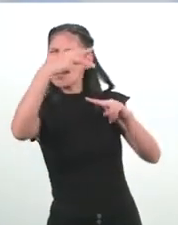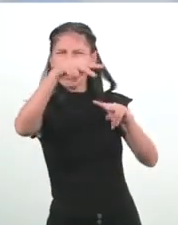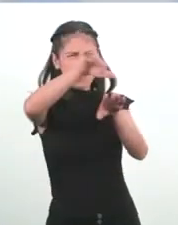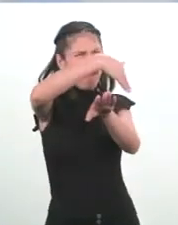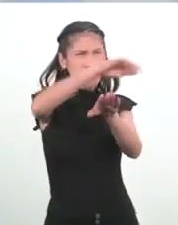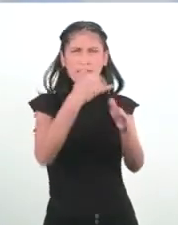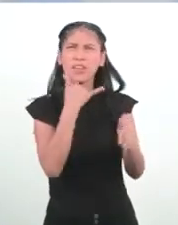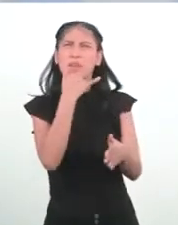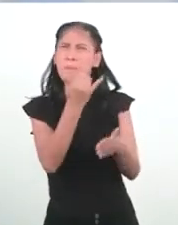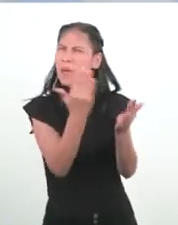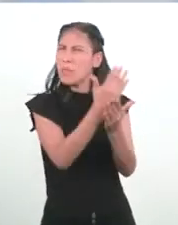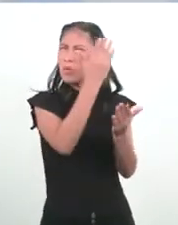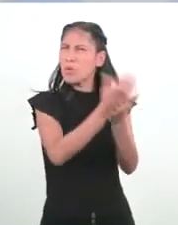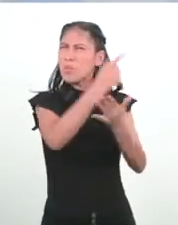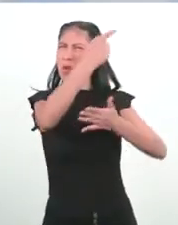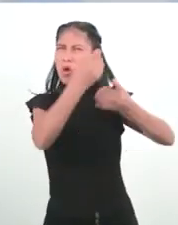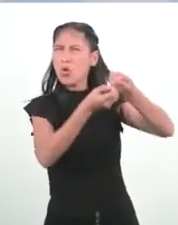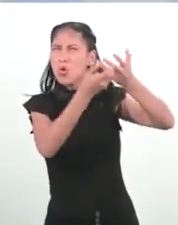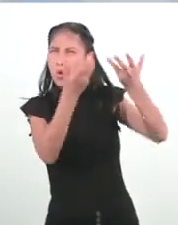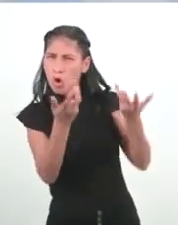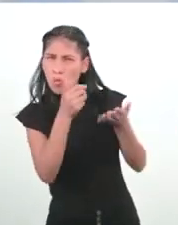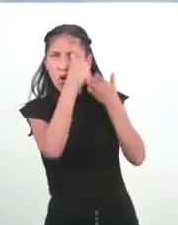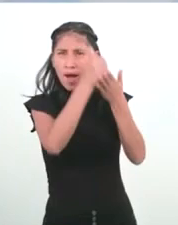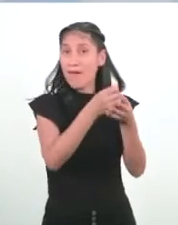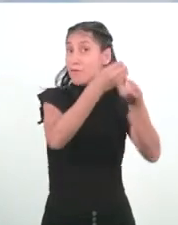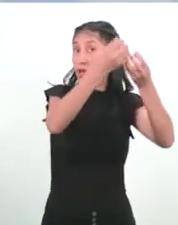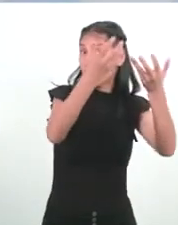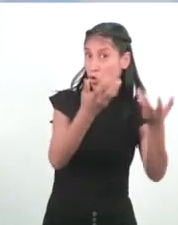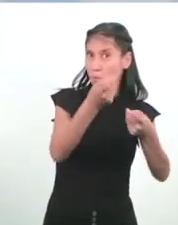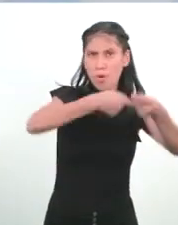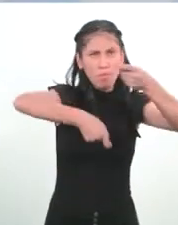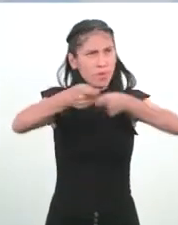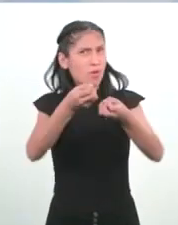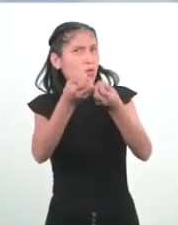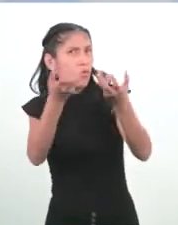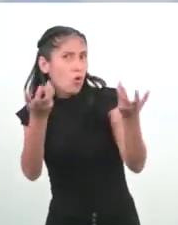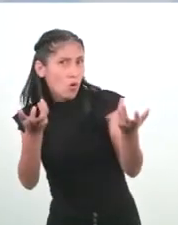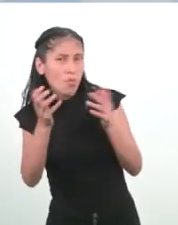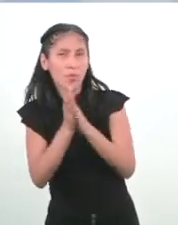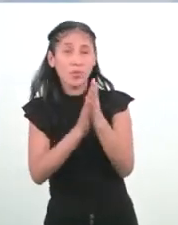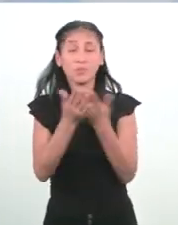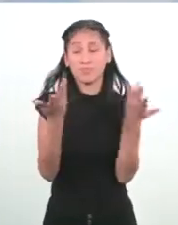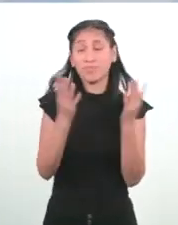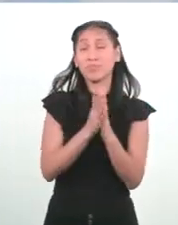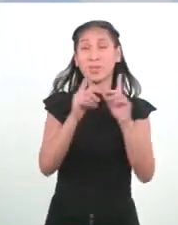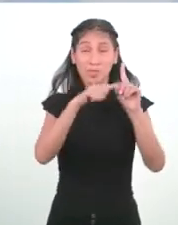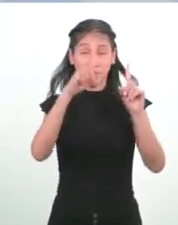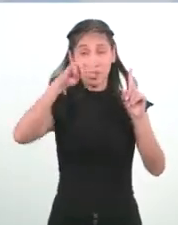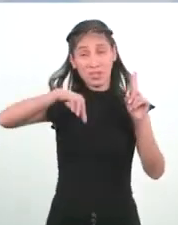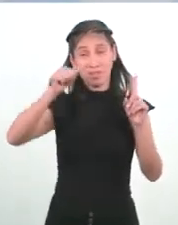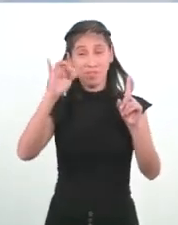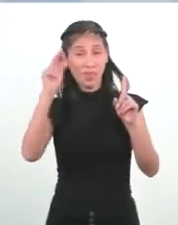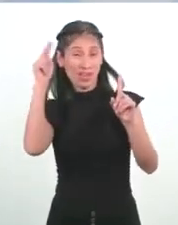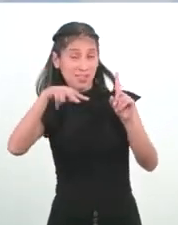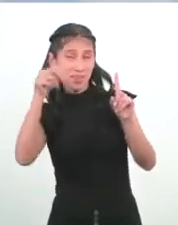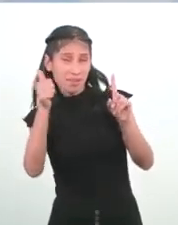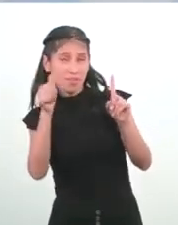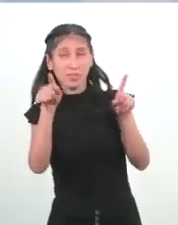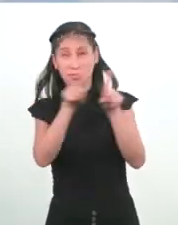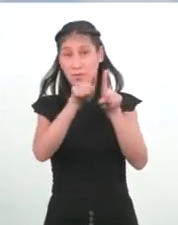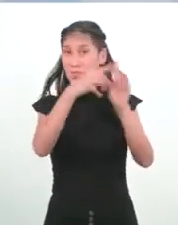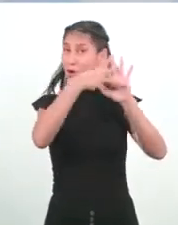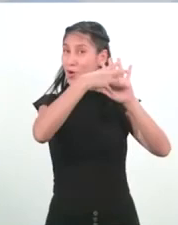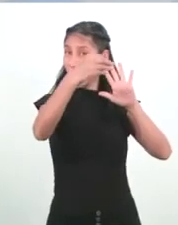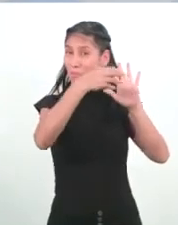crisis. Recuerden siempre apoyarse en la base de fuentes científicas o como la de líderes, como Mariana. También es importante